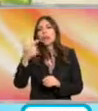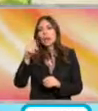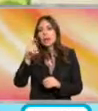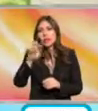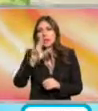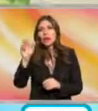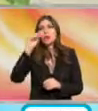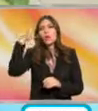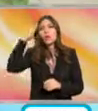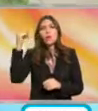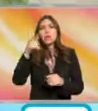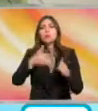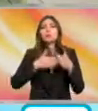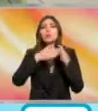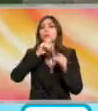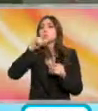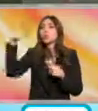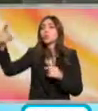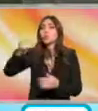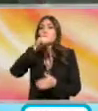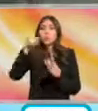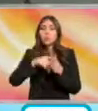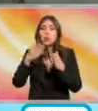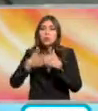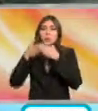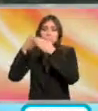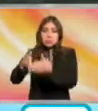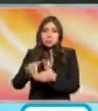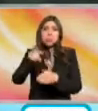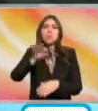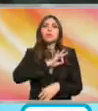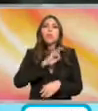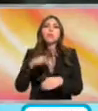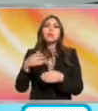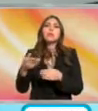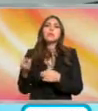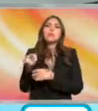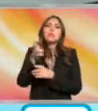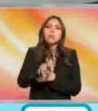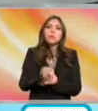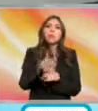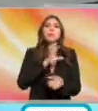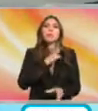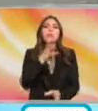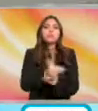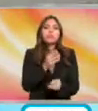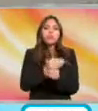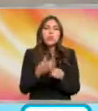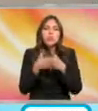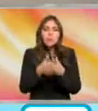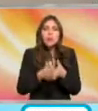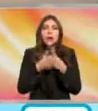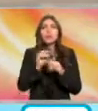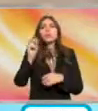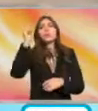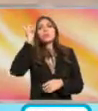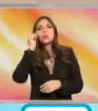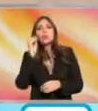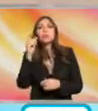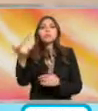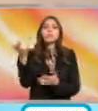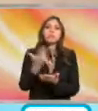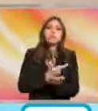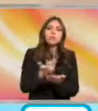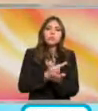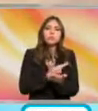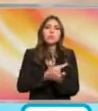Sí. Tú llegabas a un puerto de ellos y, bueno, te recibían, podías reparar tu nave, les dabas ahí digamos, hacías ahí las cuentas y